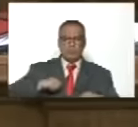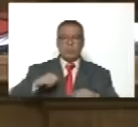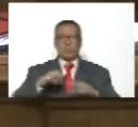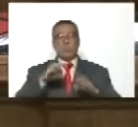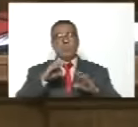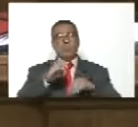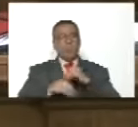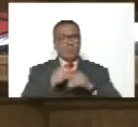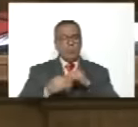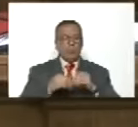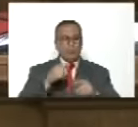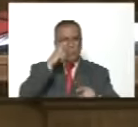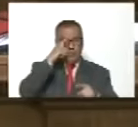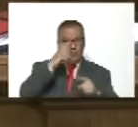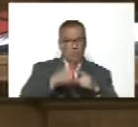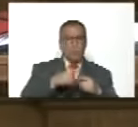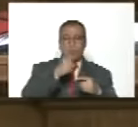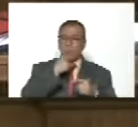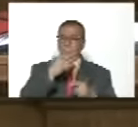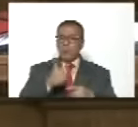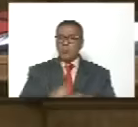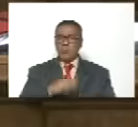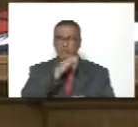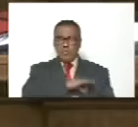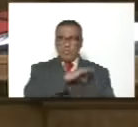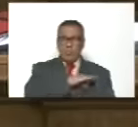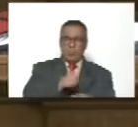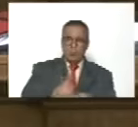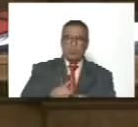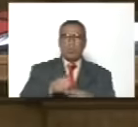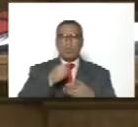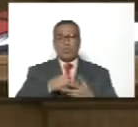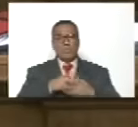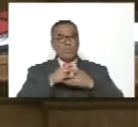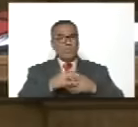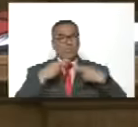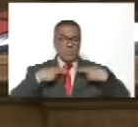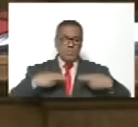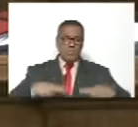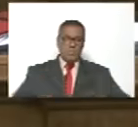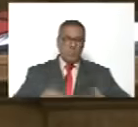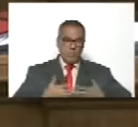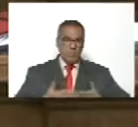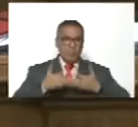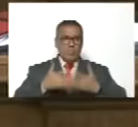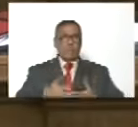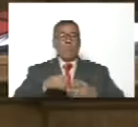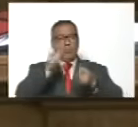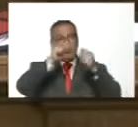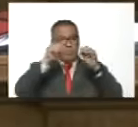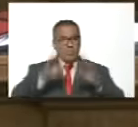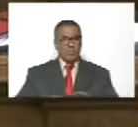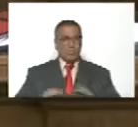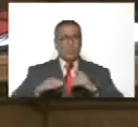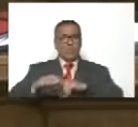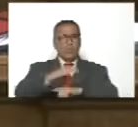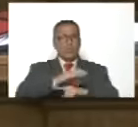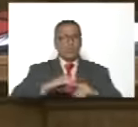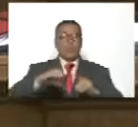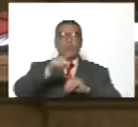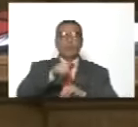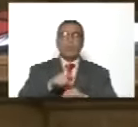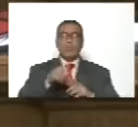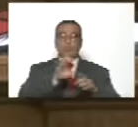constituida con una finalidad benéfica, social, altruista, humanitaria, artística, comunitaria,